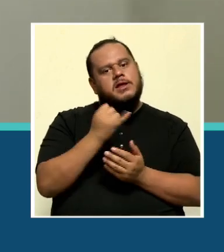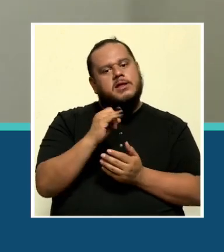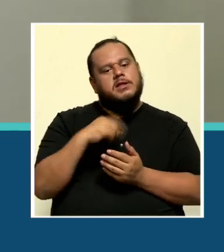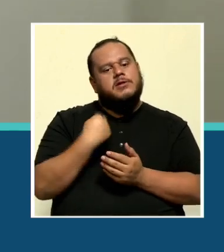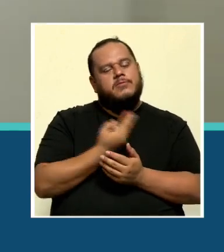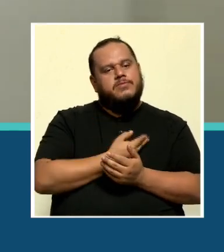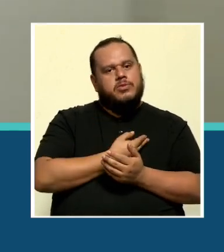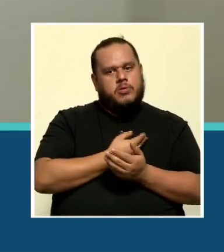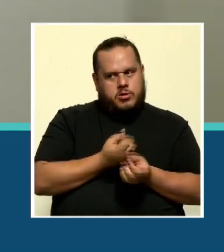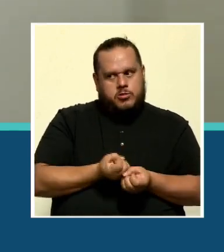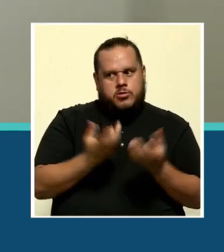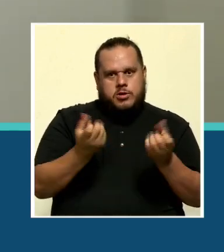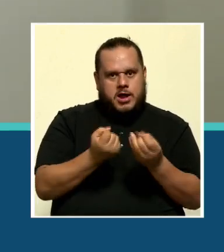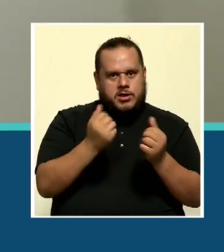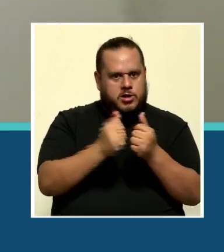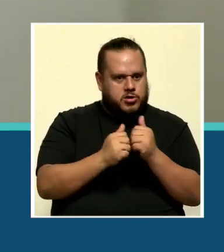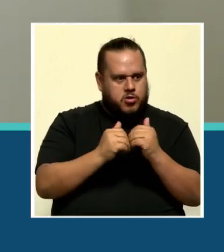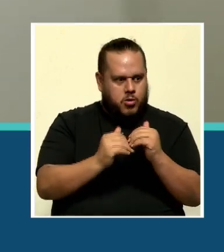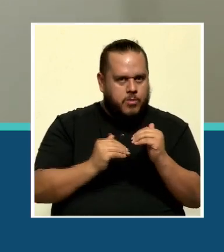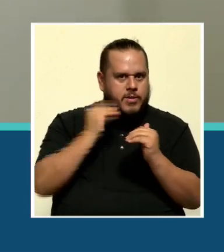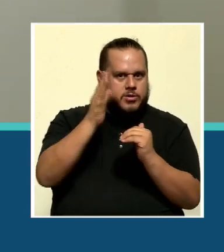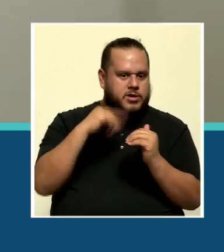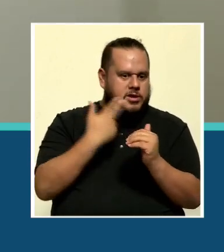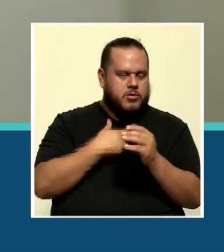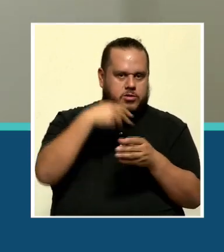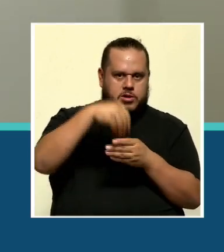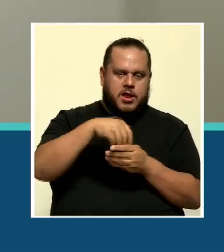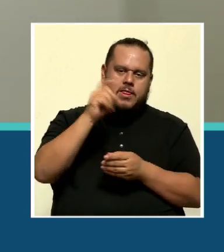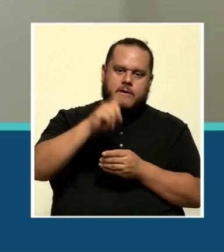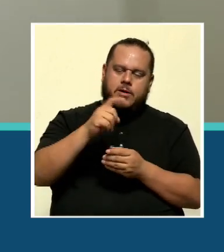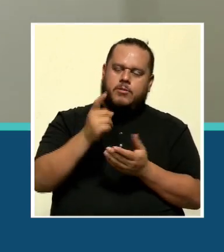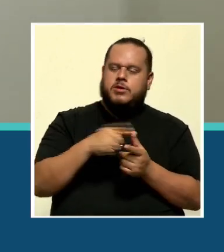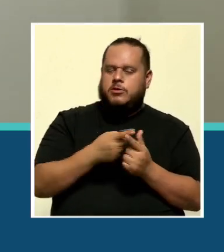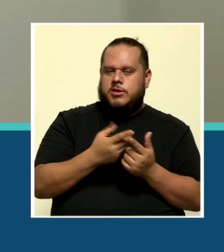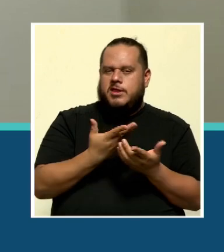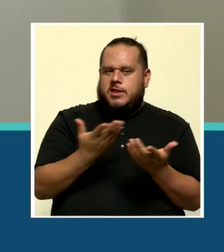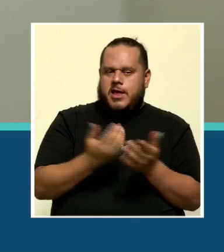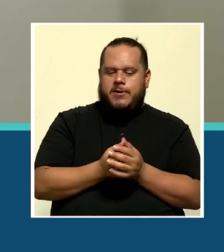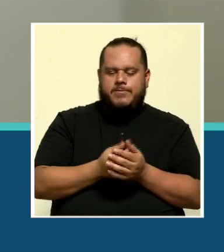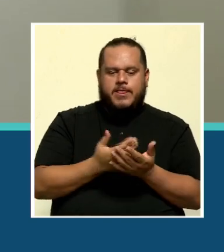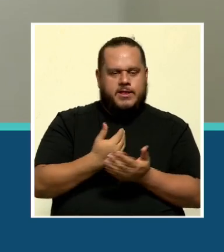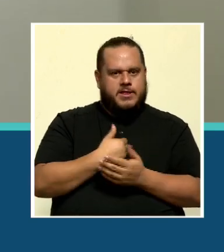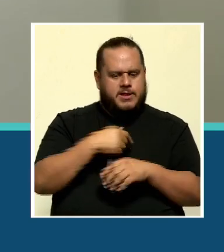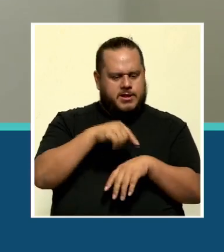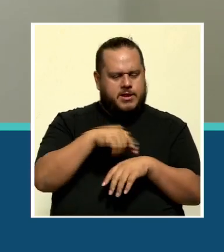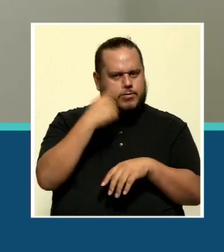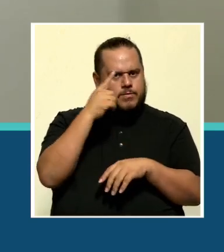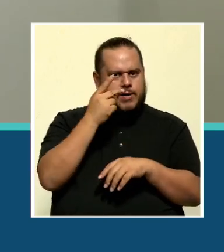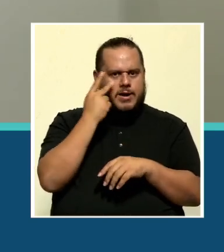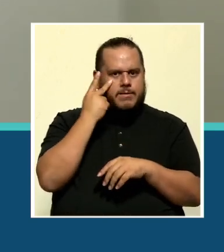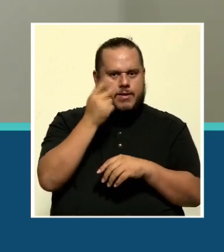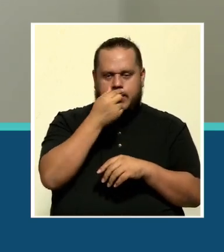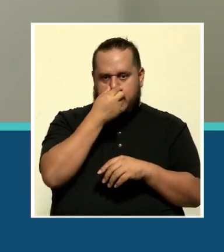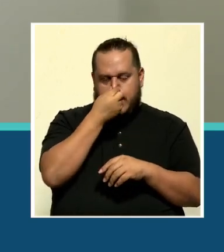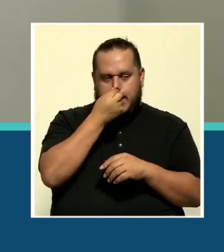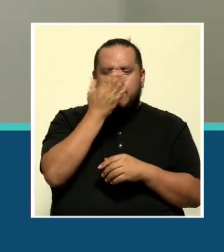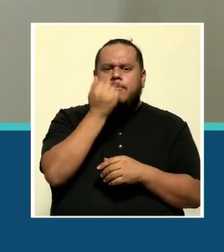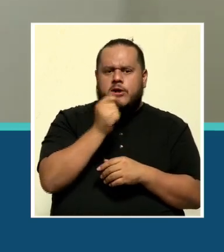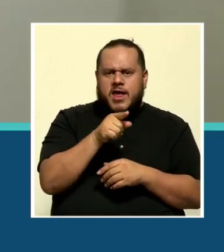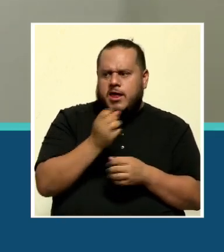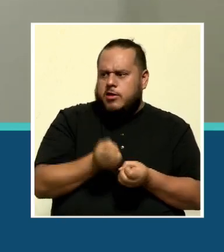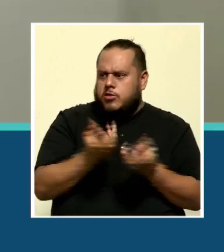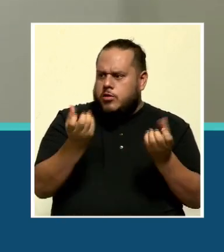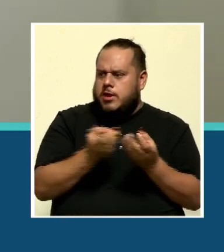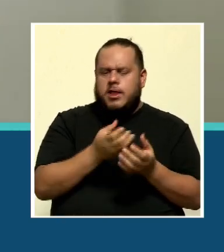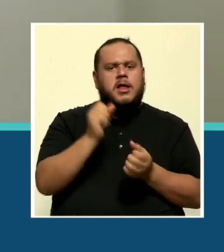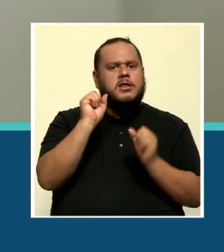nuestros gastos son mayores que nuestros ingresos, tenemos entonces que tomar el tiempo para ver el detalle de esos gastos, ver si